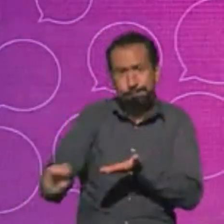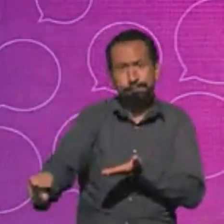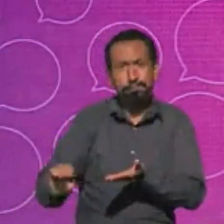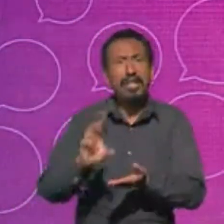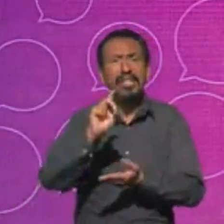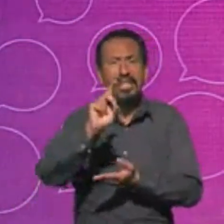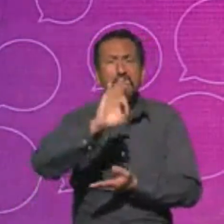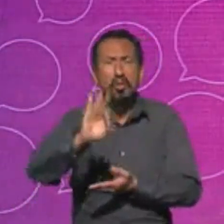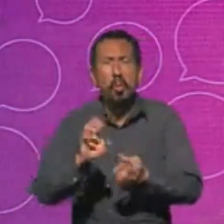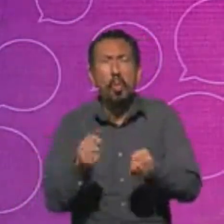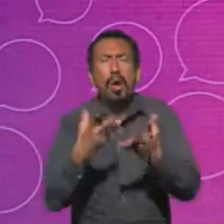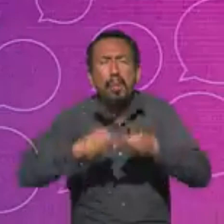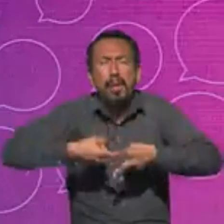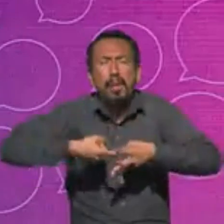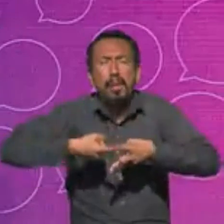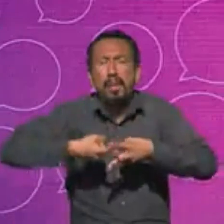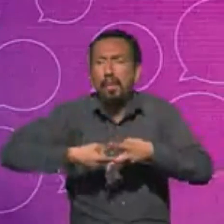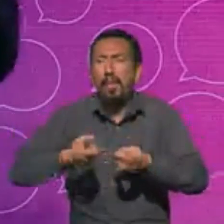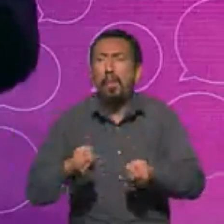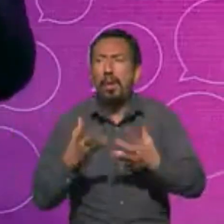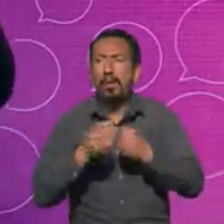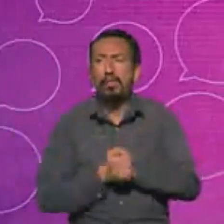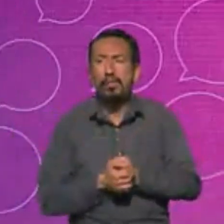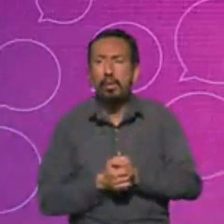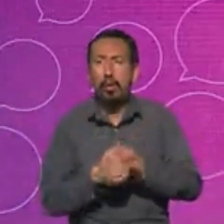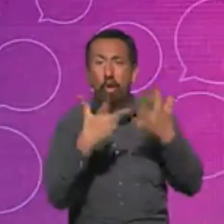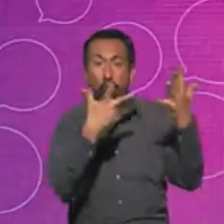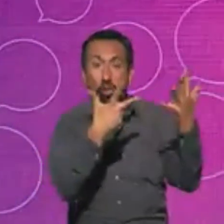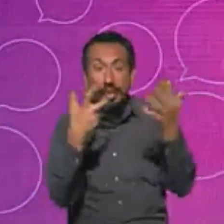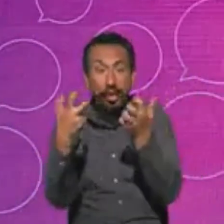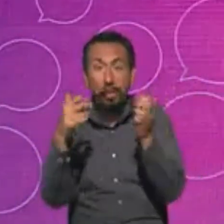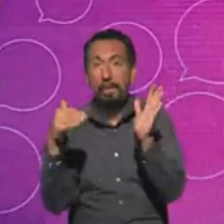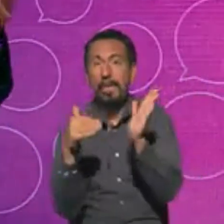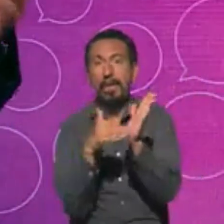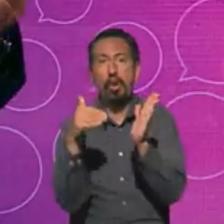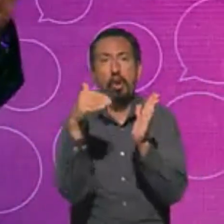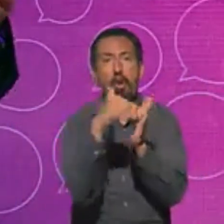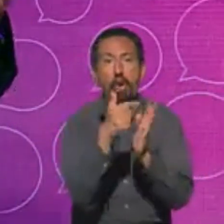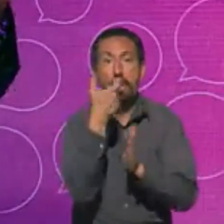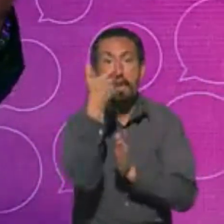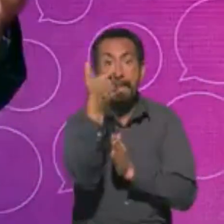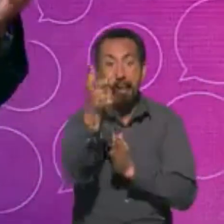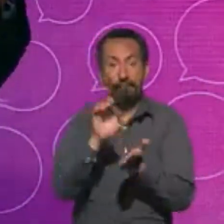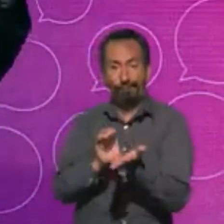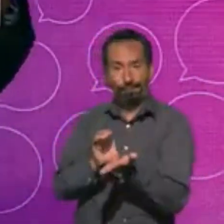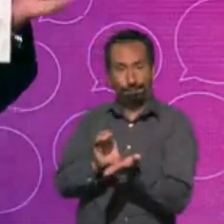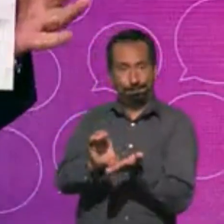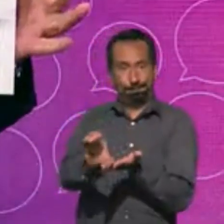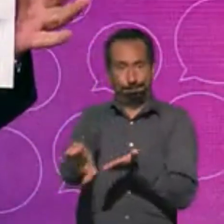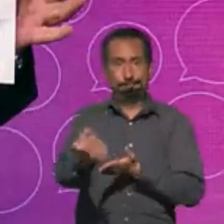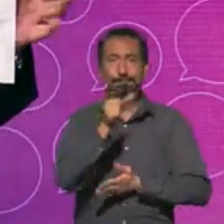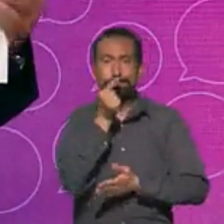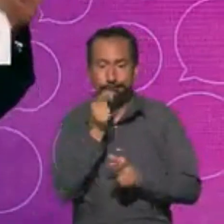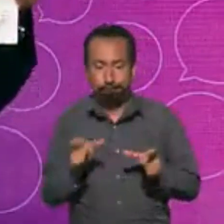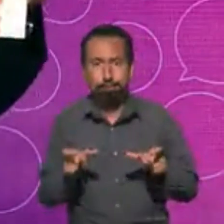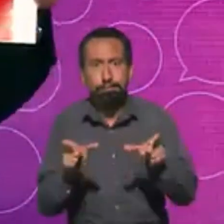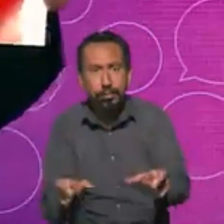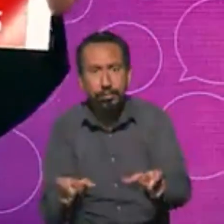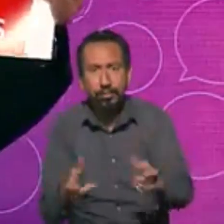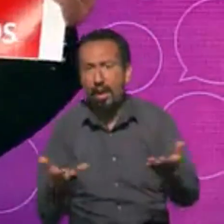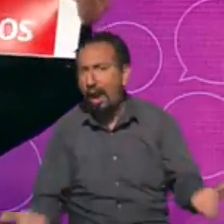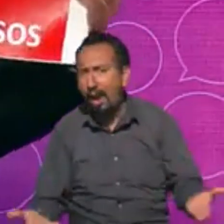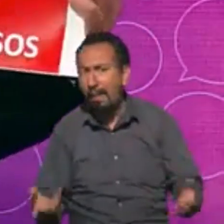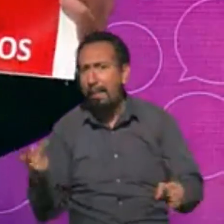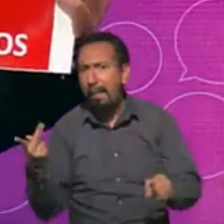ese 30% este año casi 800 millones de pesos para seguridad y Quiero